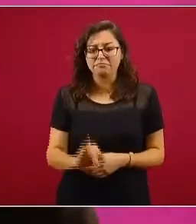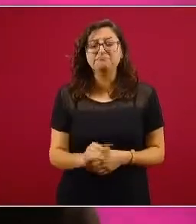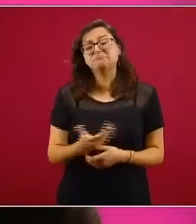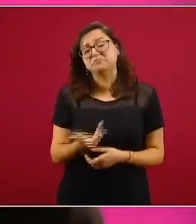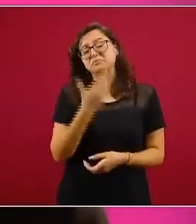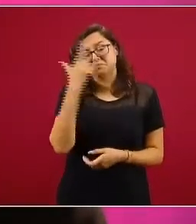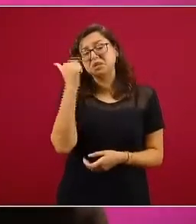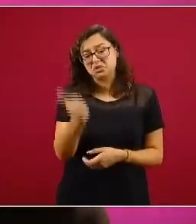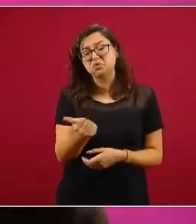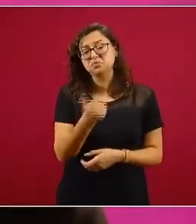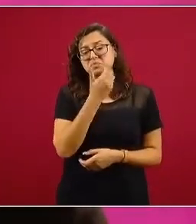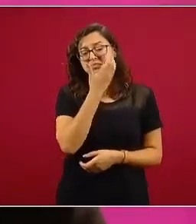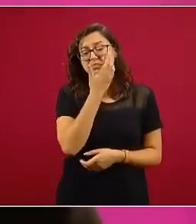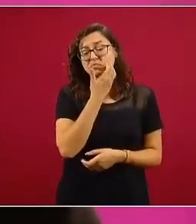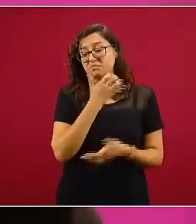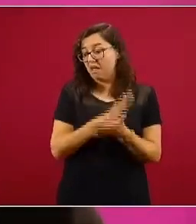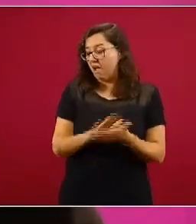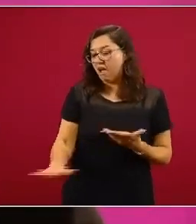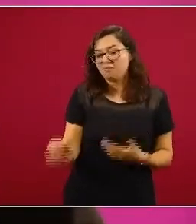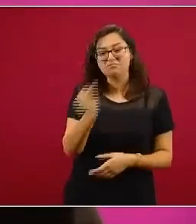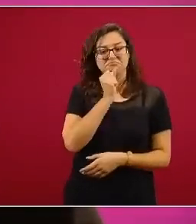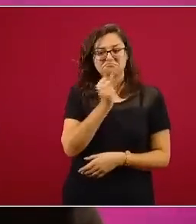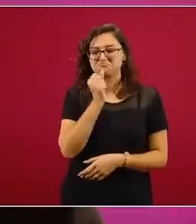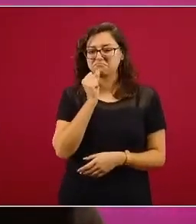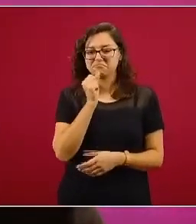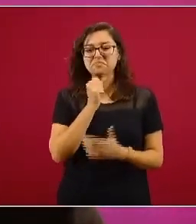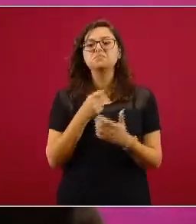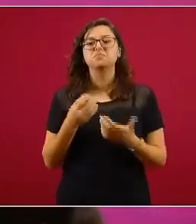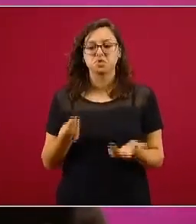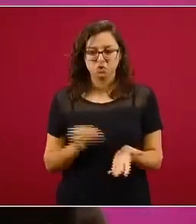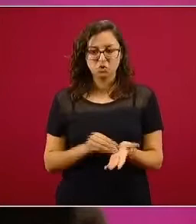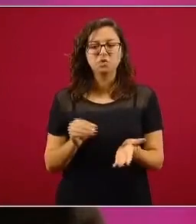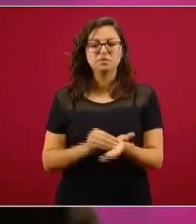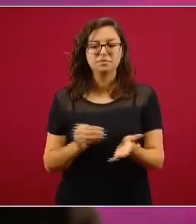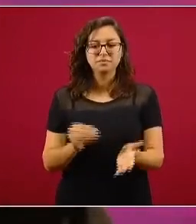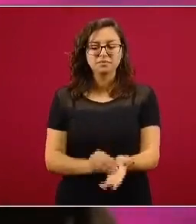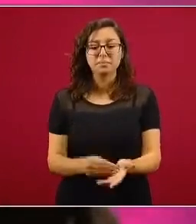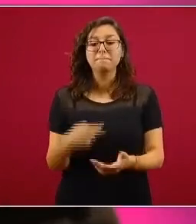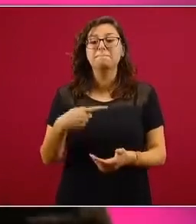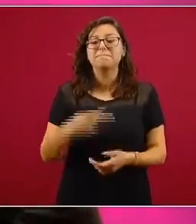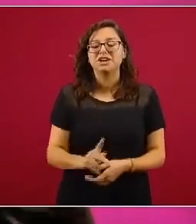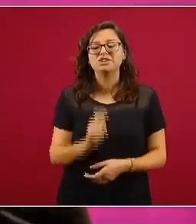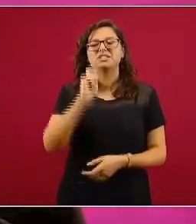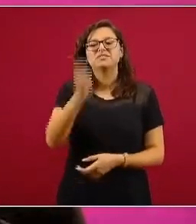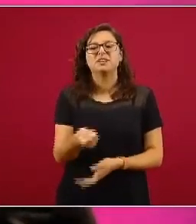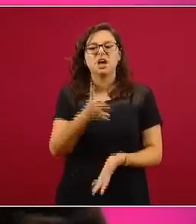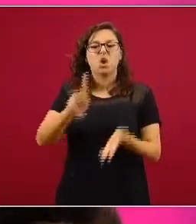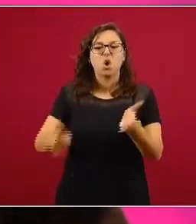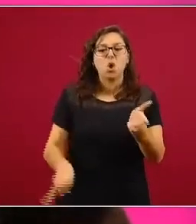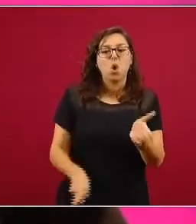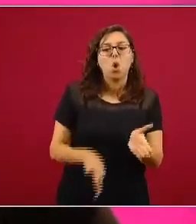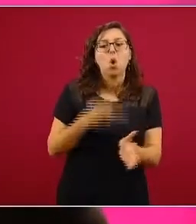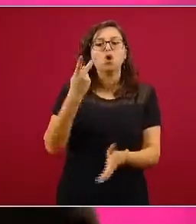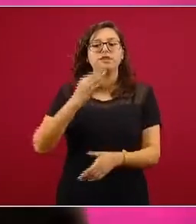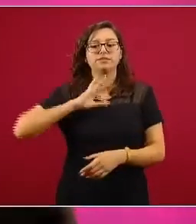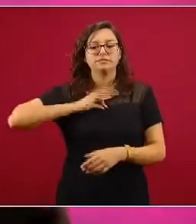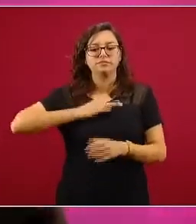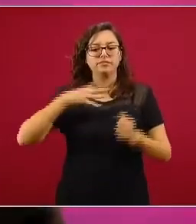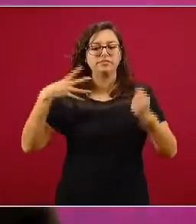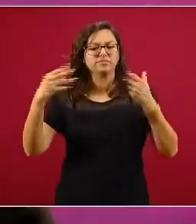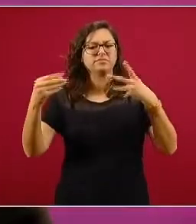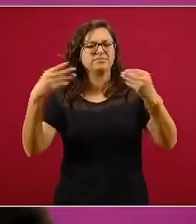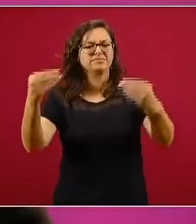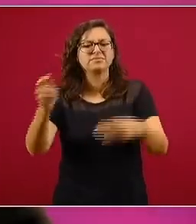activa, lo decimos aquí también muy frecuentemente. Cuando hablamos de rebrote, es que la tendencia que tenemos desde